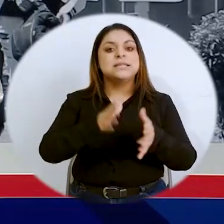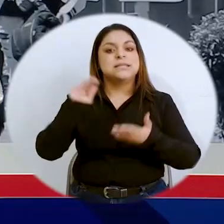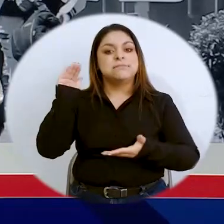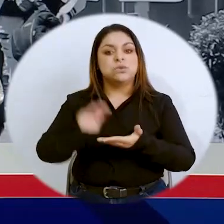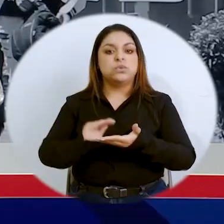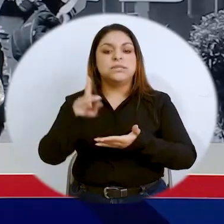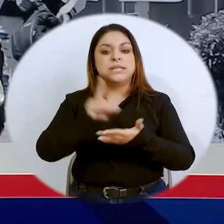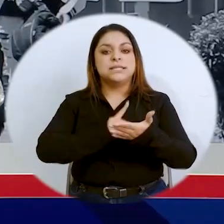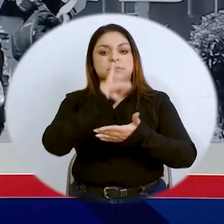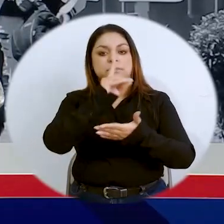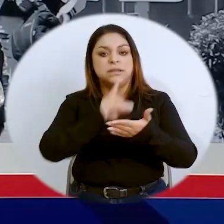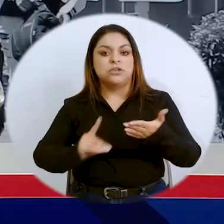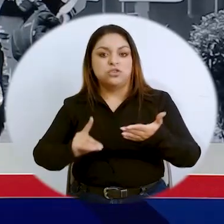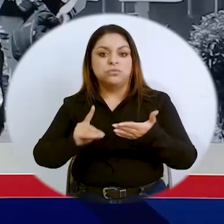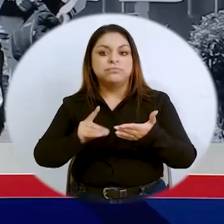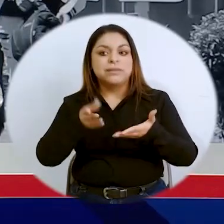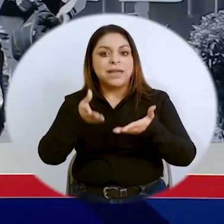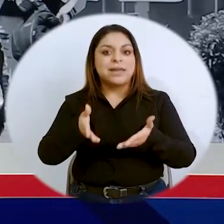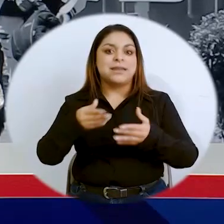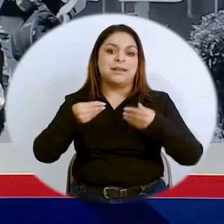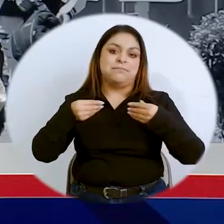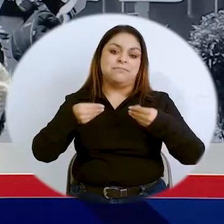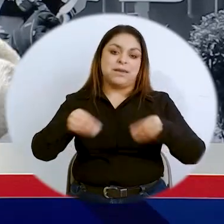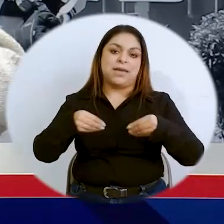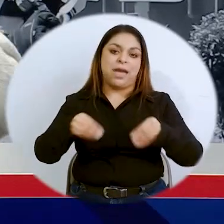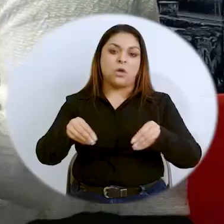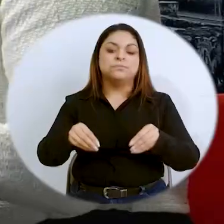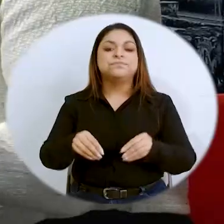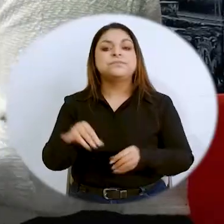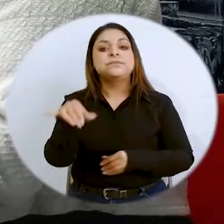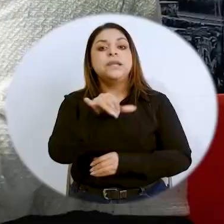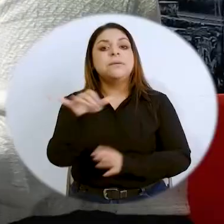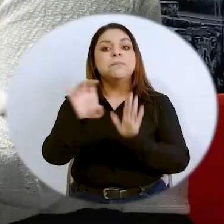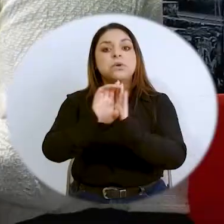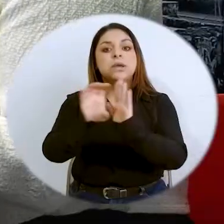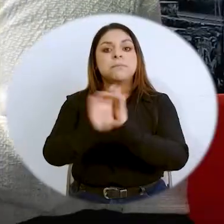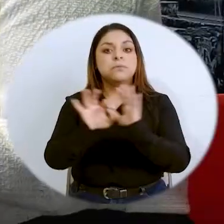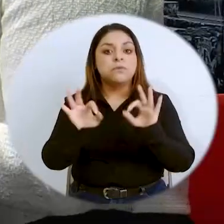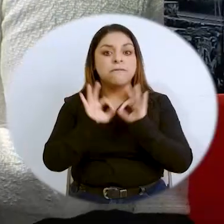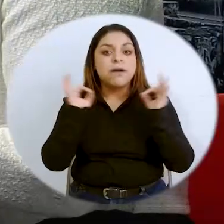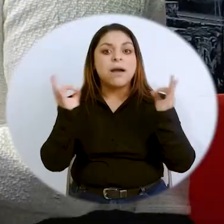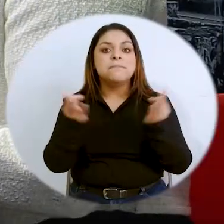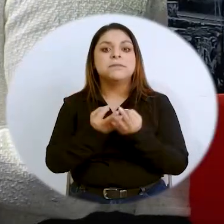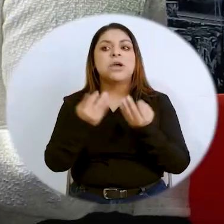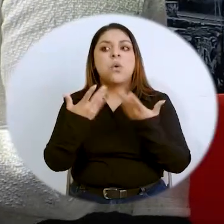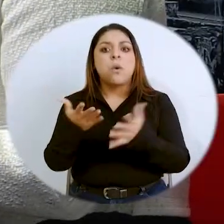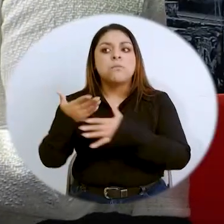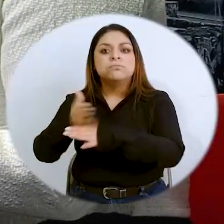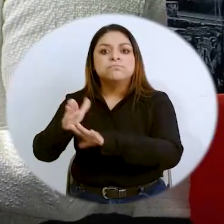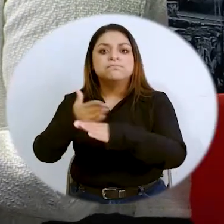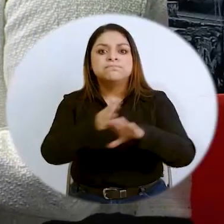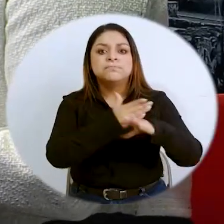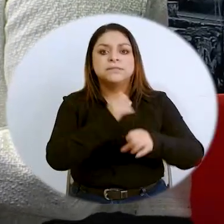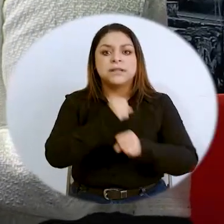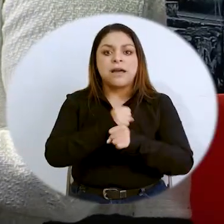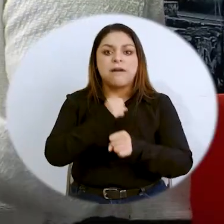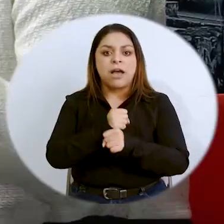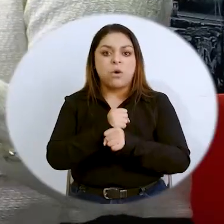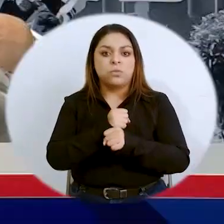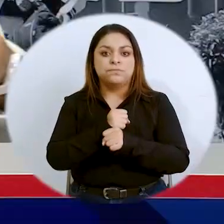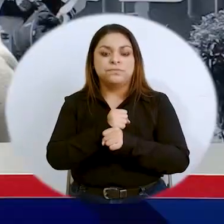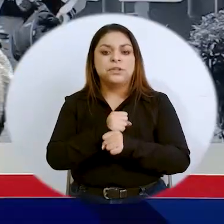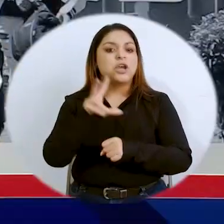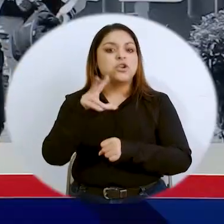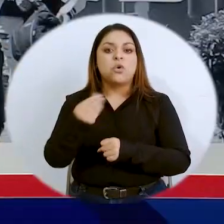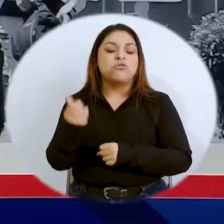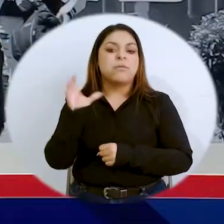disminuir la discriminación que se da dentro del mercado. Por ejemplo, también cómo las familias distribuyen el trabajo doméstico no remunerado. No es